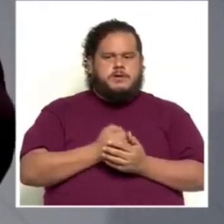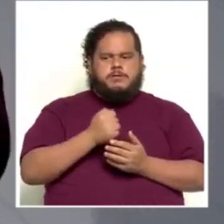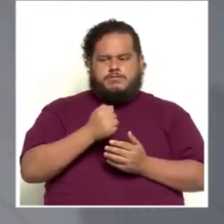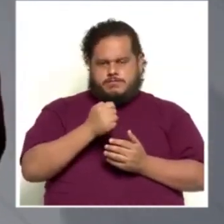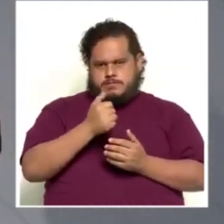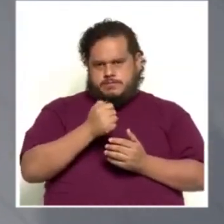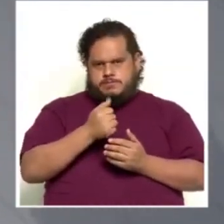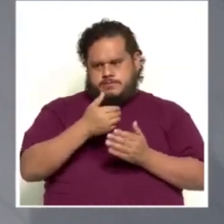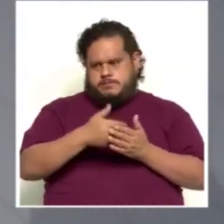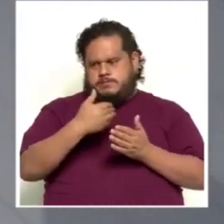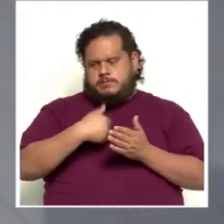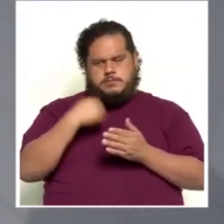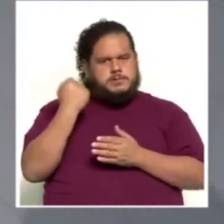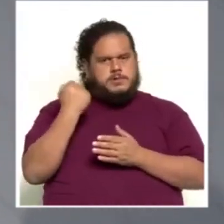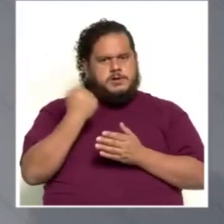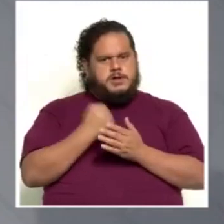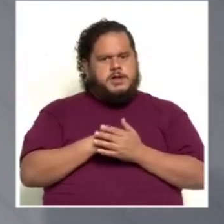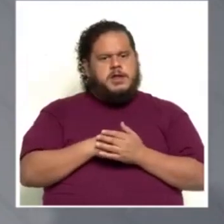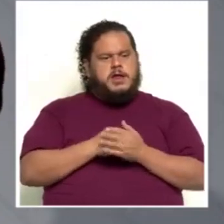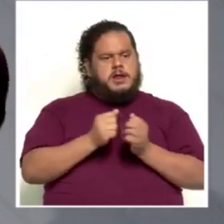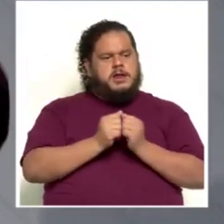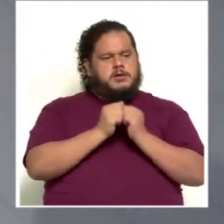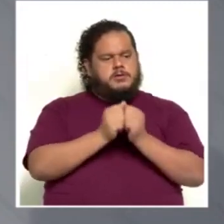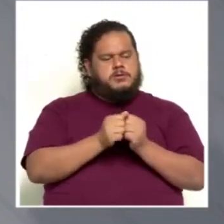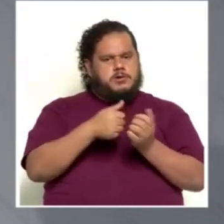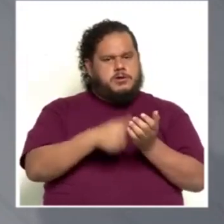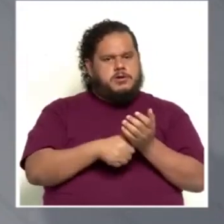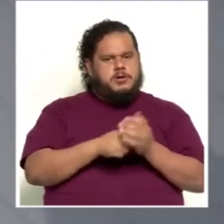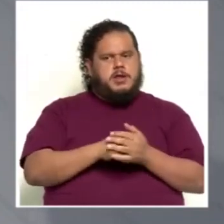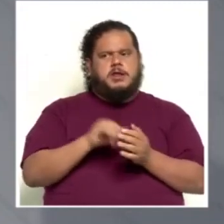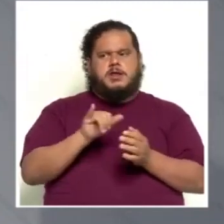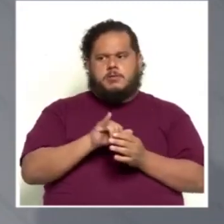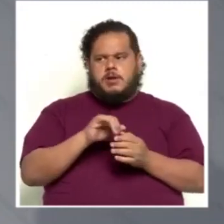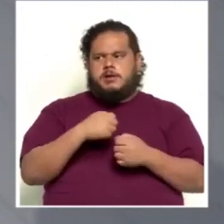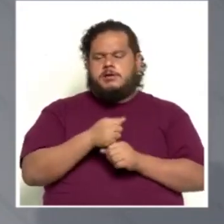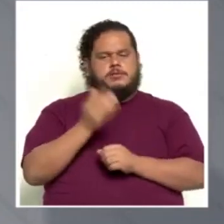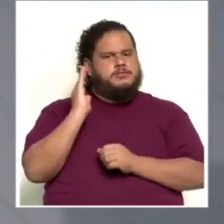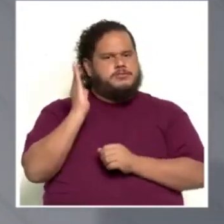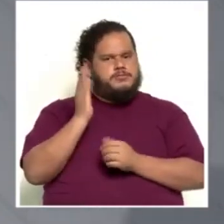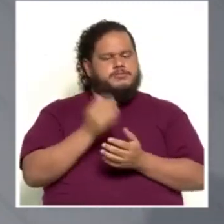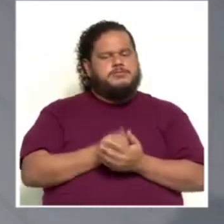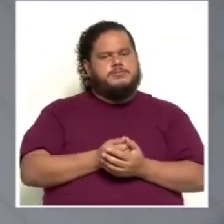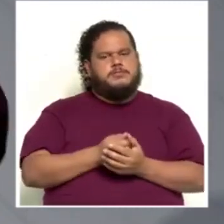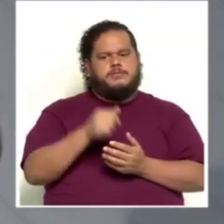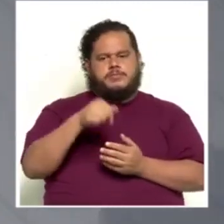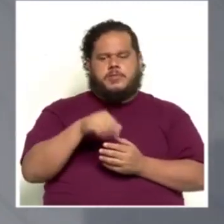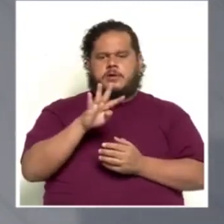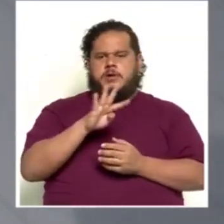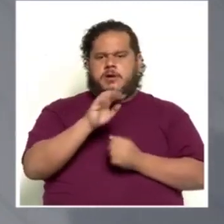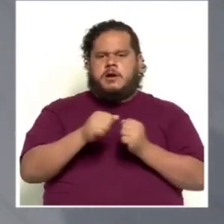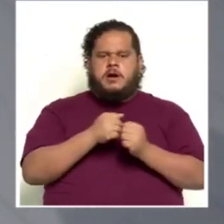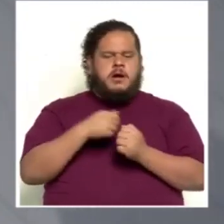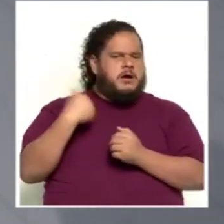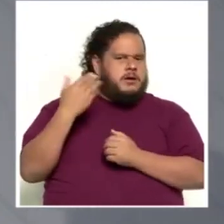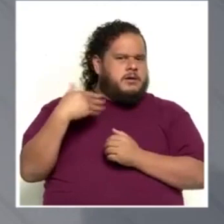antes del final de la coyuntura electoral, enarboló también este discurso populista. Sí, claro. Hoy, 4 años